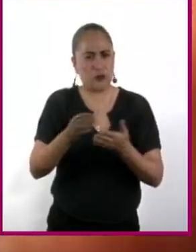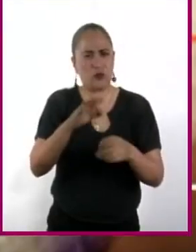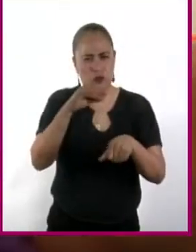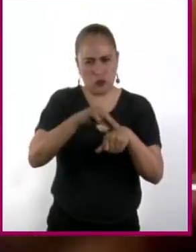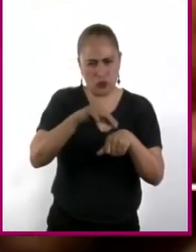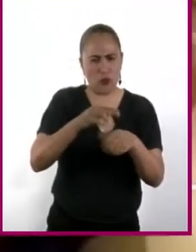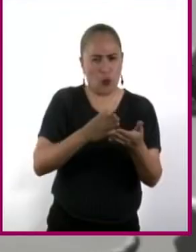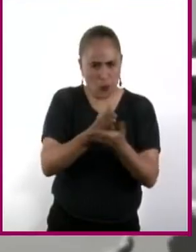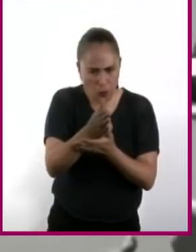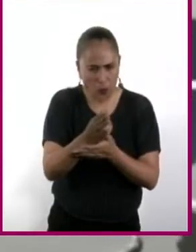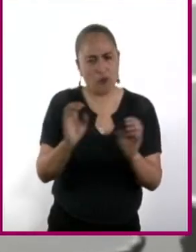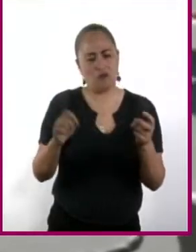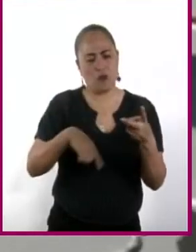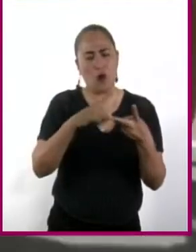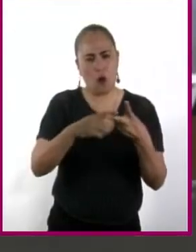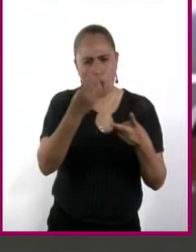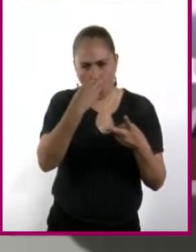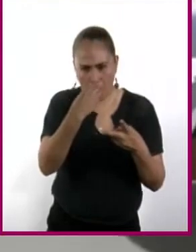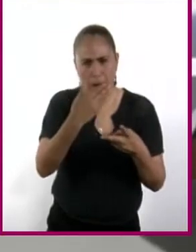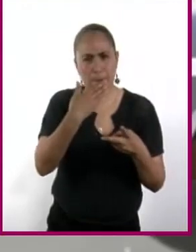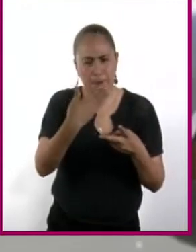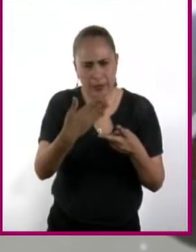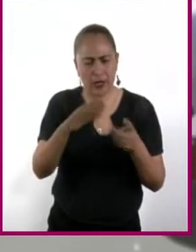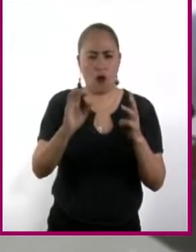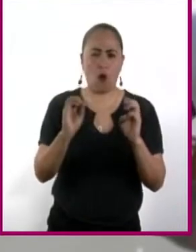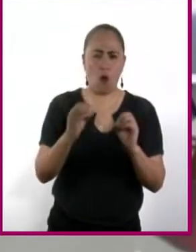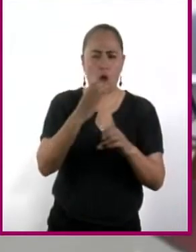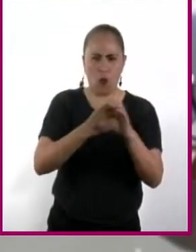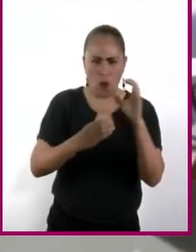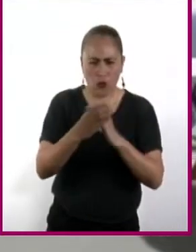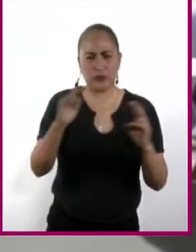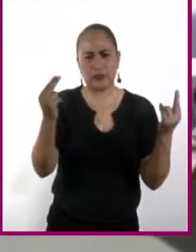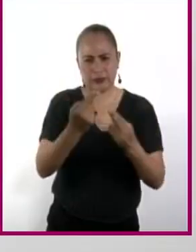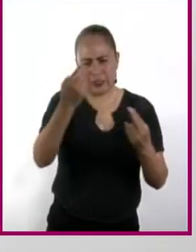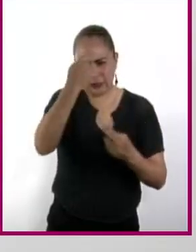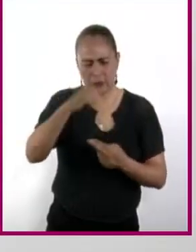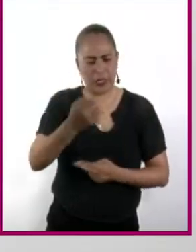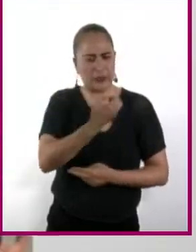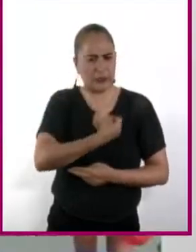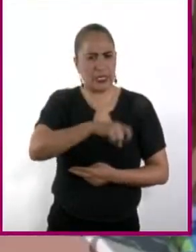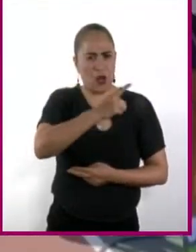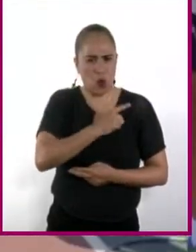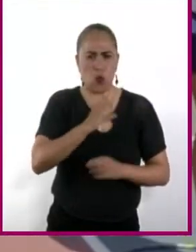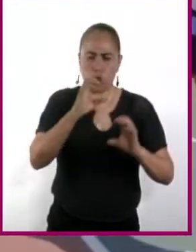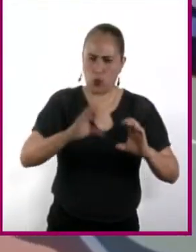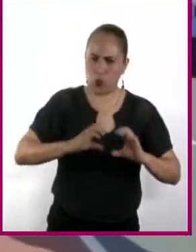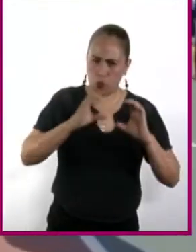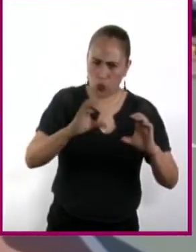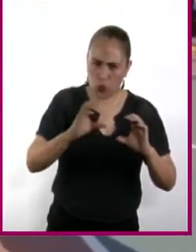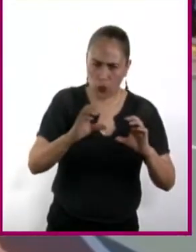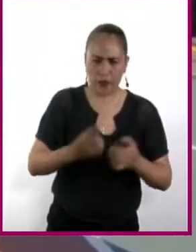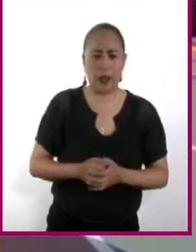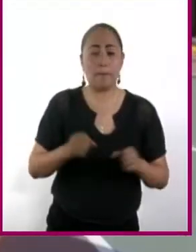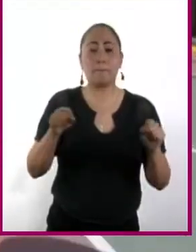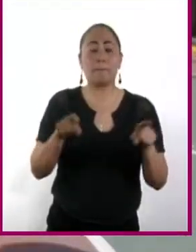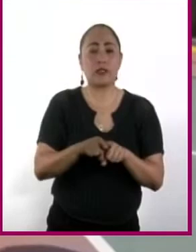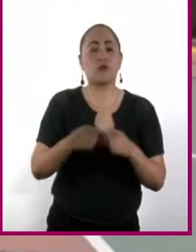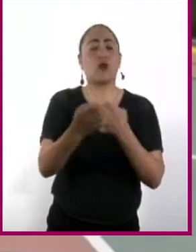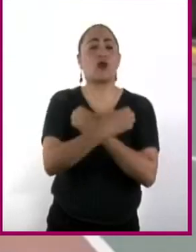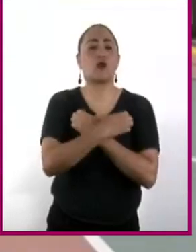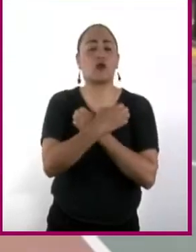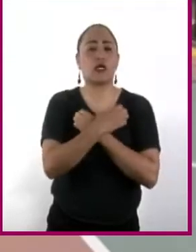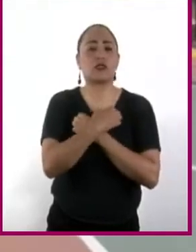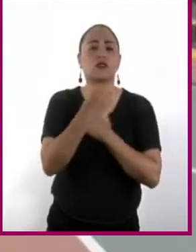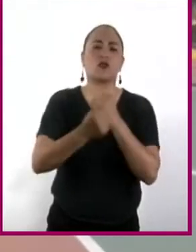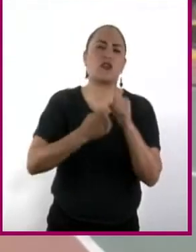su alimentación y si cuentan con lo necesario para cuidar su salud. También cuántos años de educación